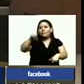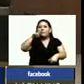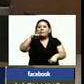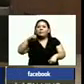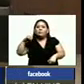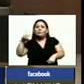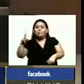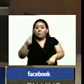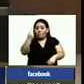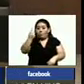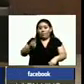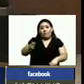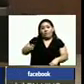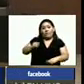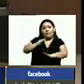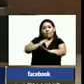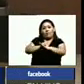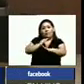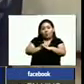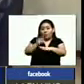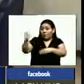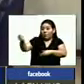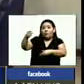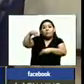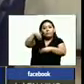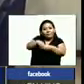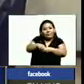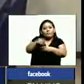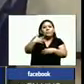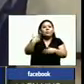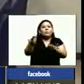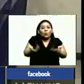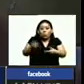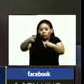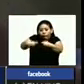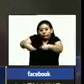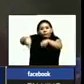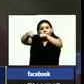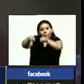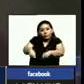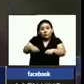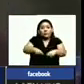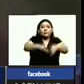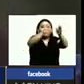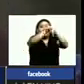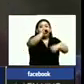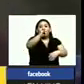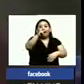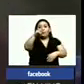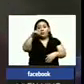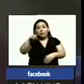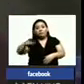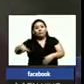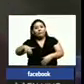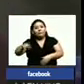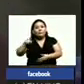La defensa argumenta que la transferencia se realizó mediante un convenio entre el INDES y la comuna tecleña.